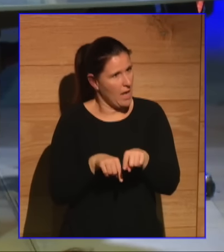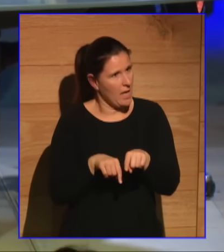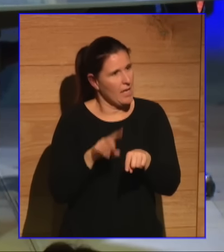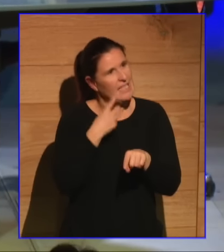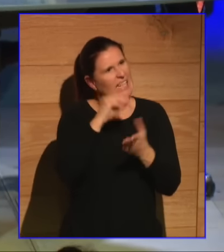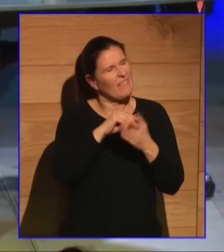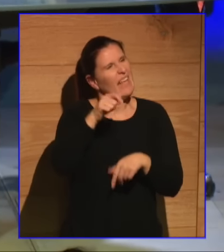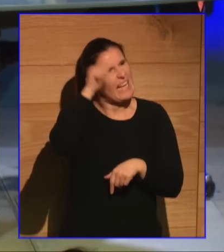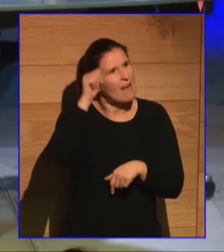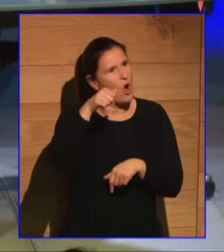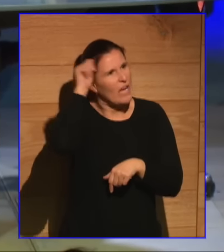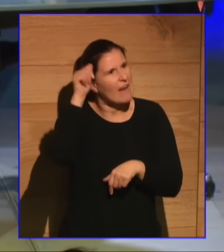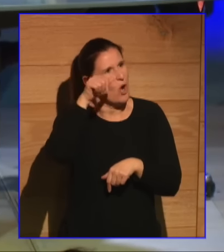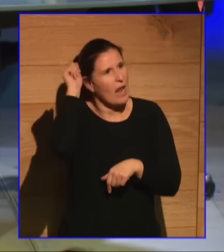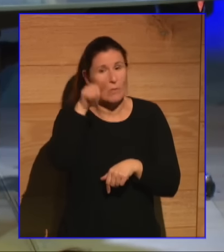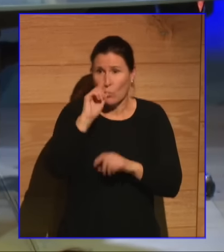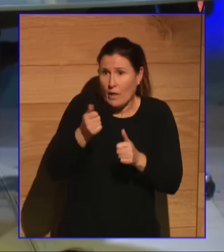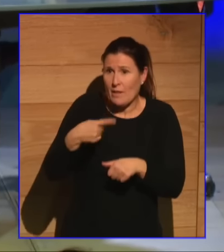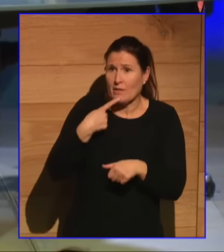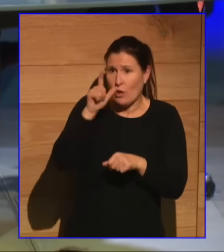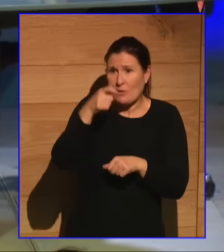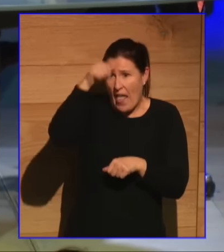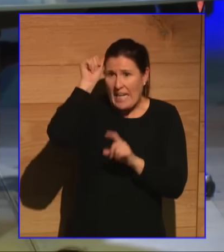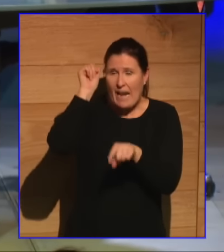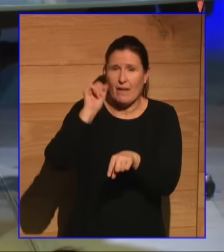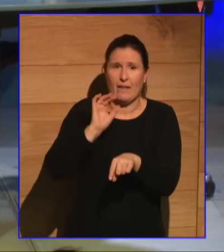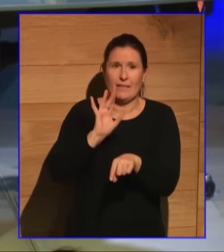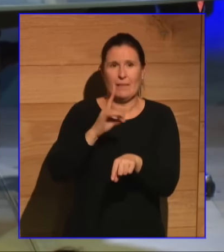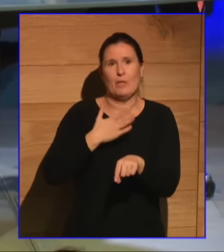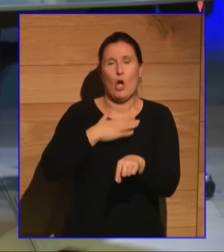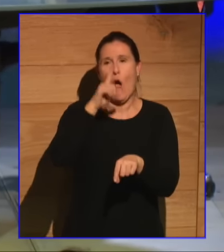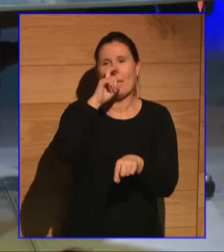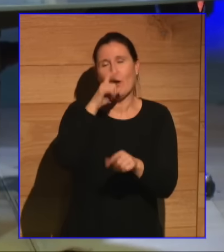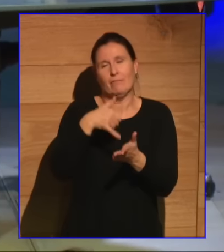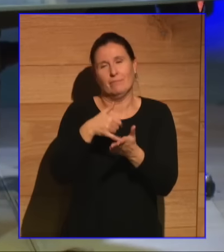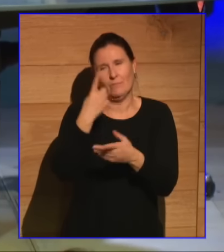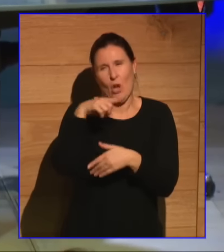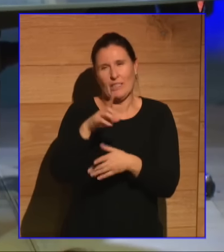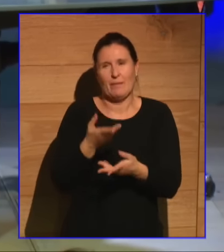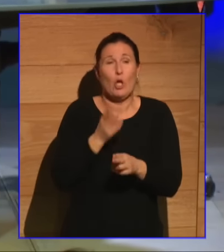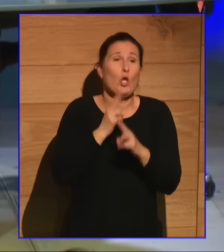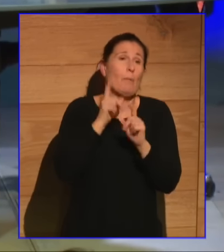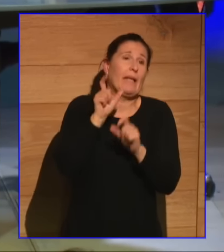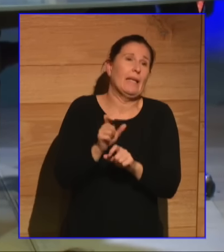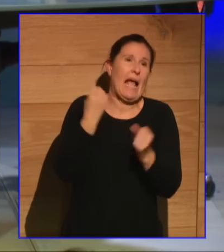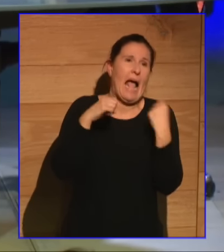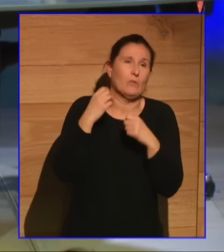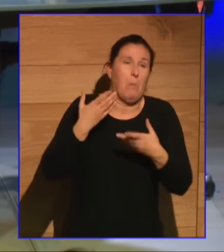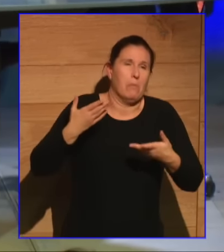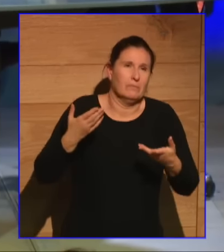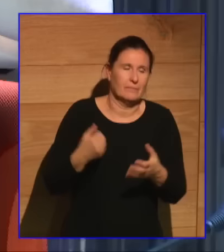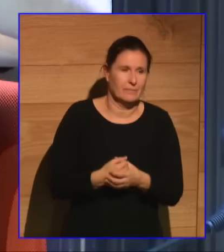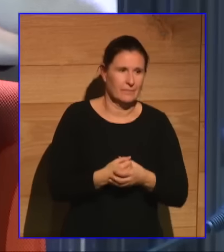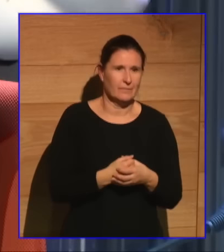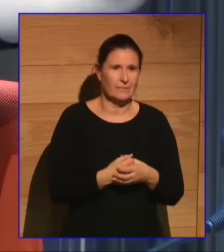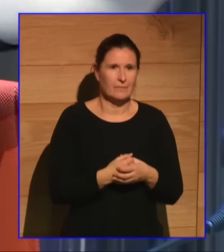tres veces calvo... Pero si has empezado tú, Javi. Sí, ya, pero bueno, ya, pero es que mi memoria es muy escasa. No me acuerdo cómo se llama el actor este.